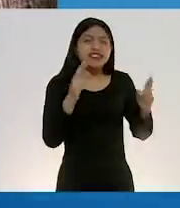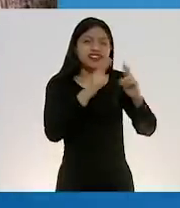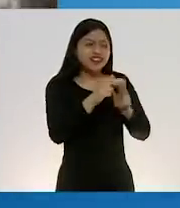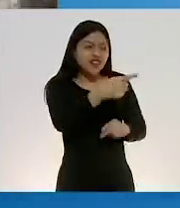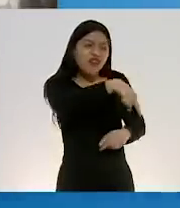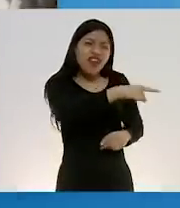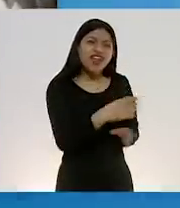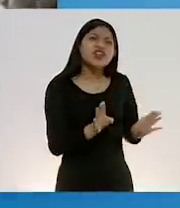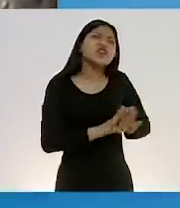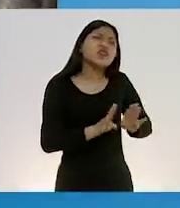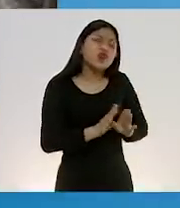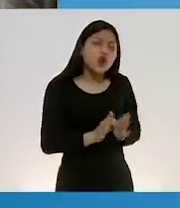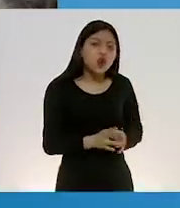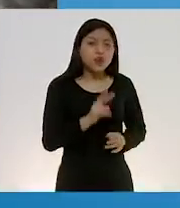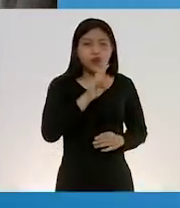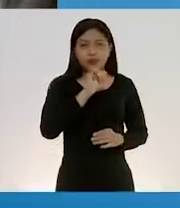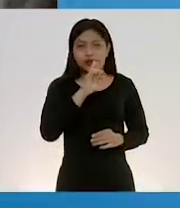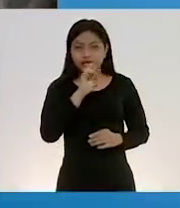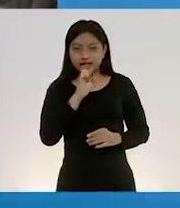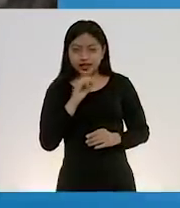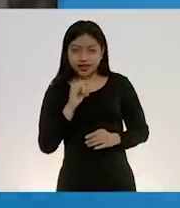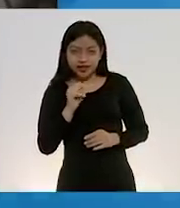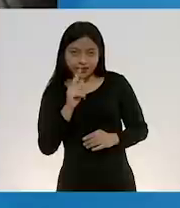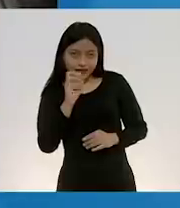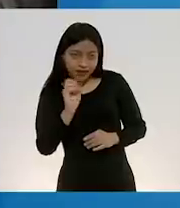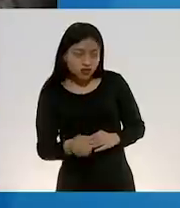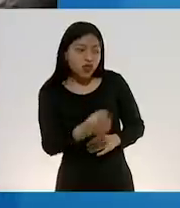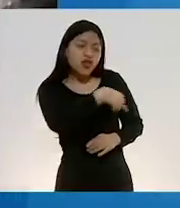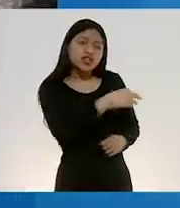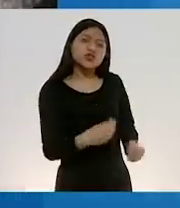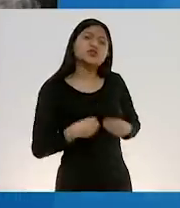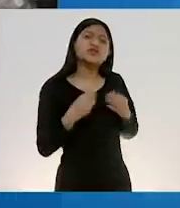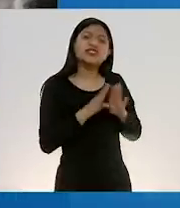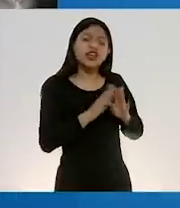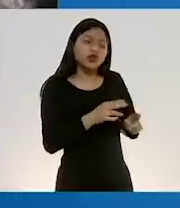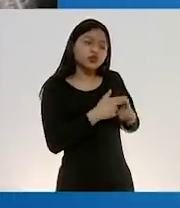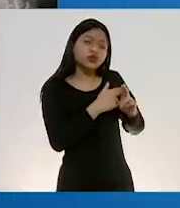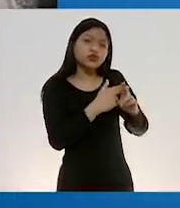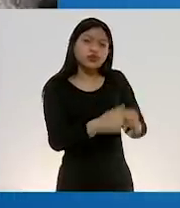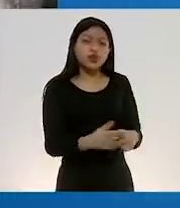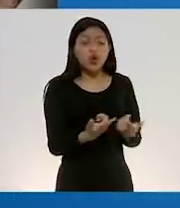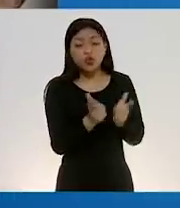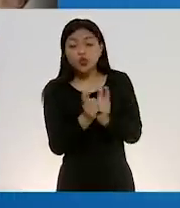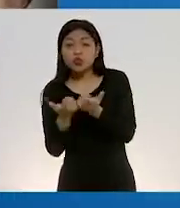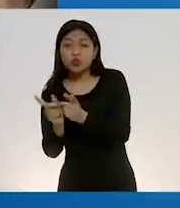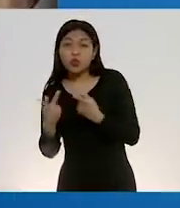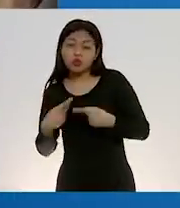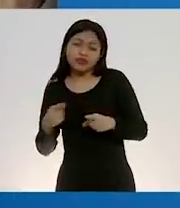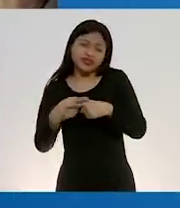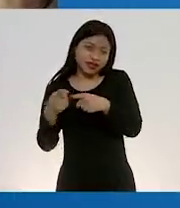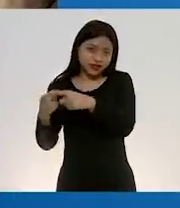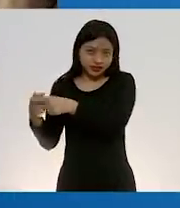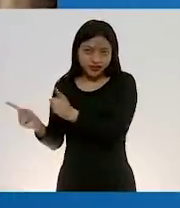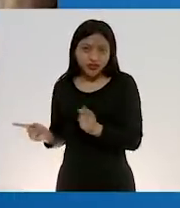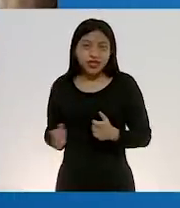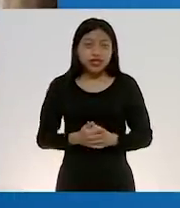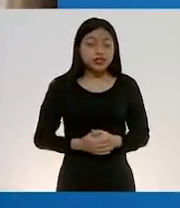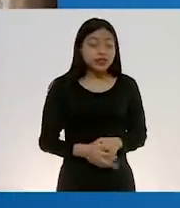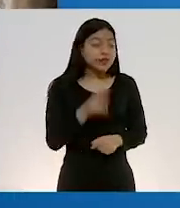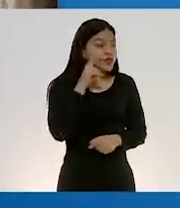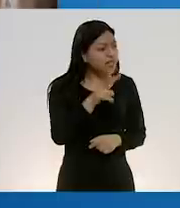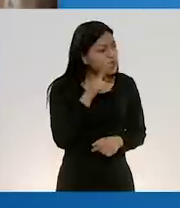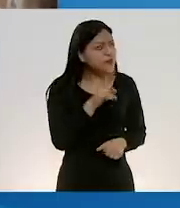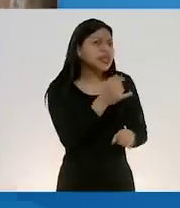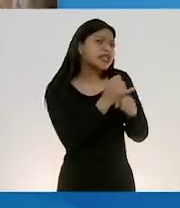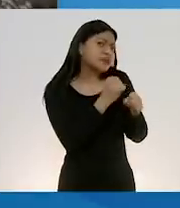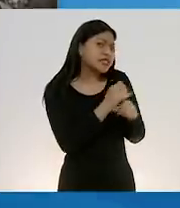virreinato implica trazar la evolución de las rutinas diarias de los diferentes grupos sociales. Al acercarnos a la vida íntima de